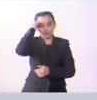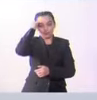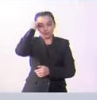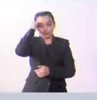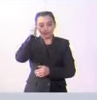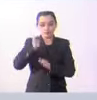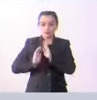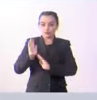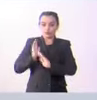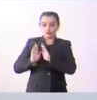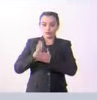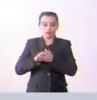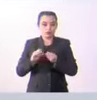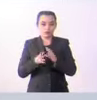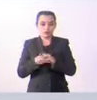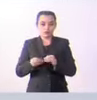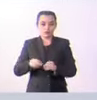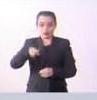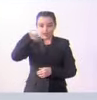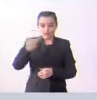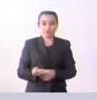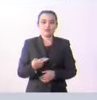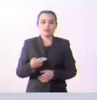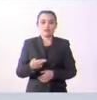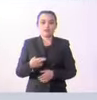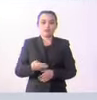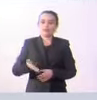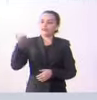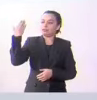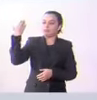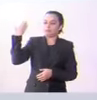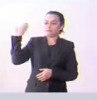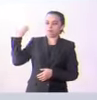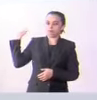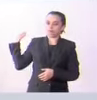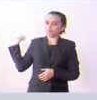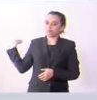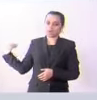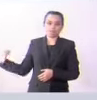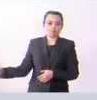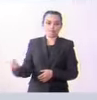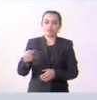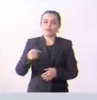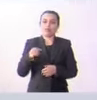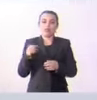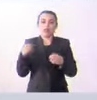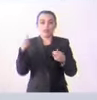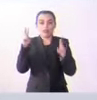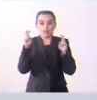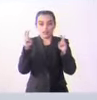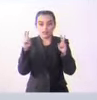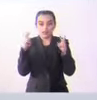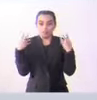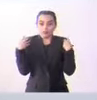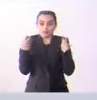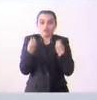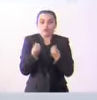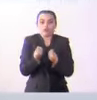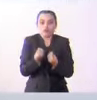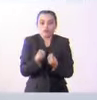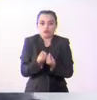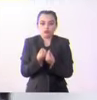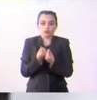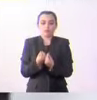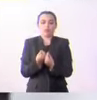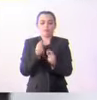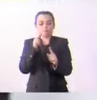grandes narrativas del siglo XIX que aborda temáticas de contenido social desde un punto de vista objetivo y